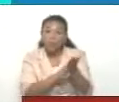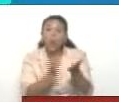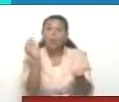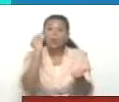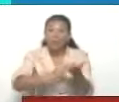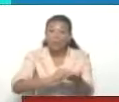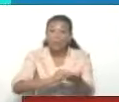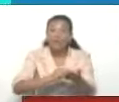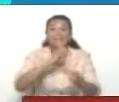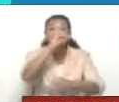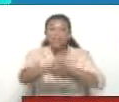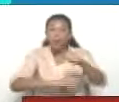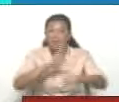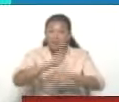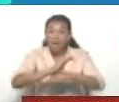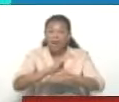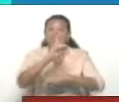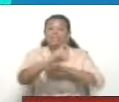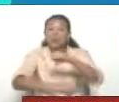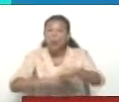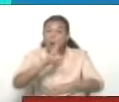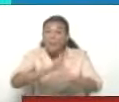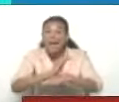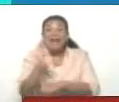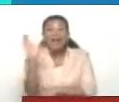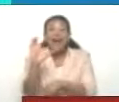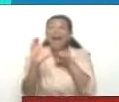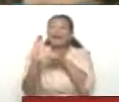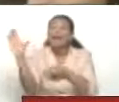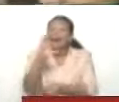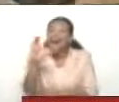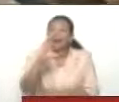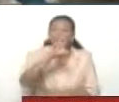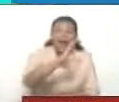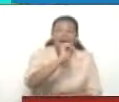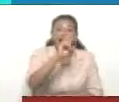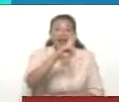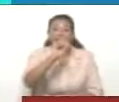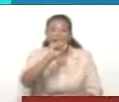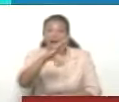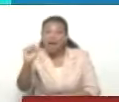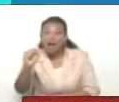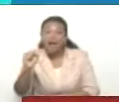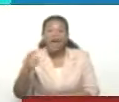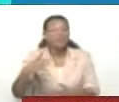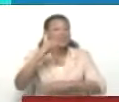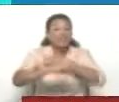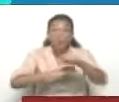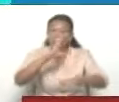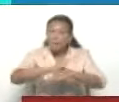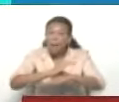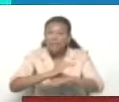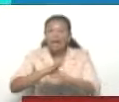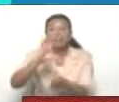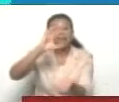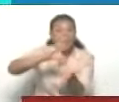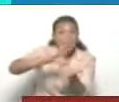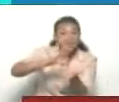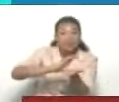volvieron a poner Distrito Capital. Y Caracas se llama Caracas. Ni distrito, ni